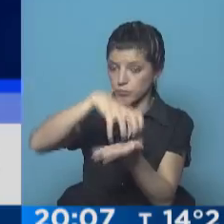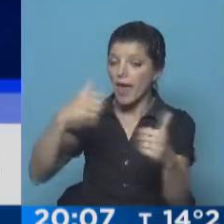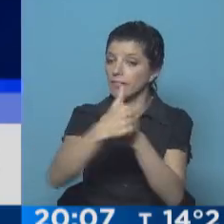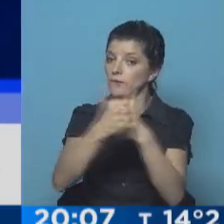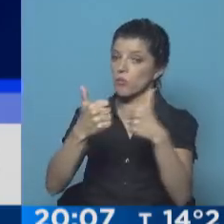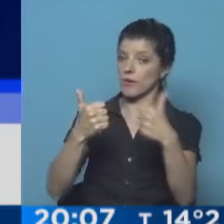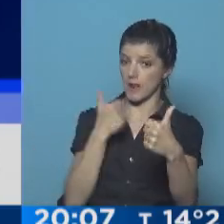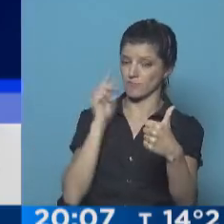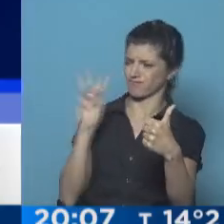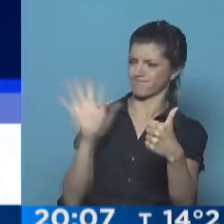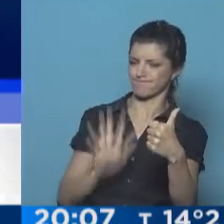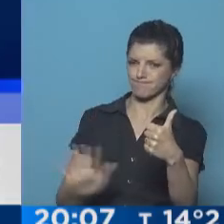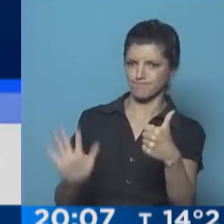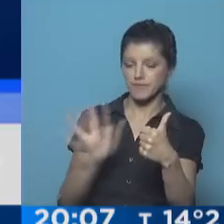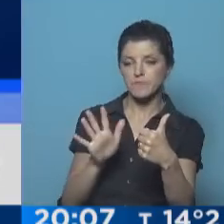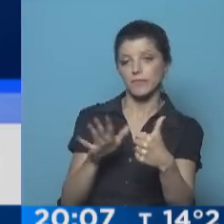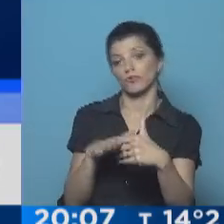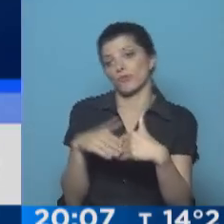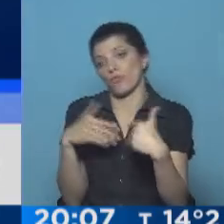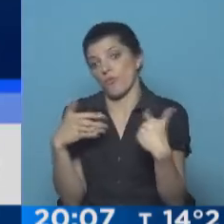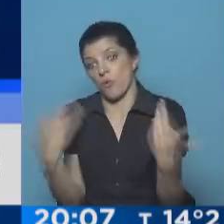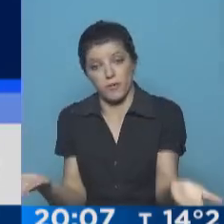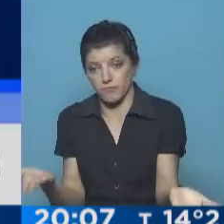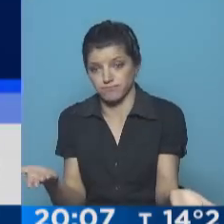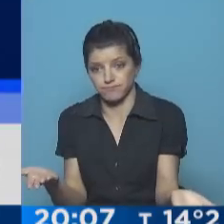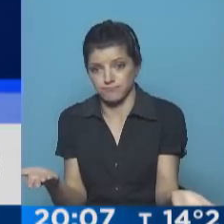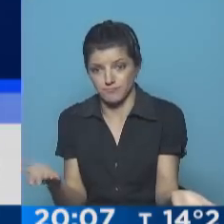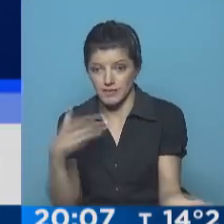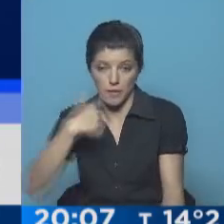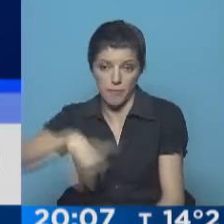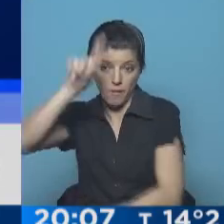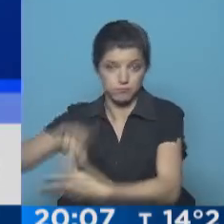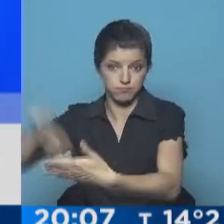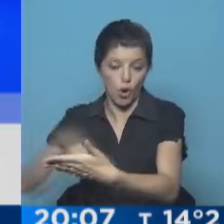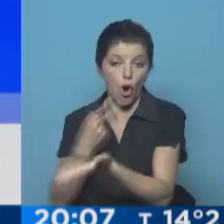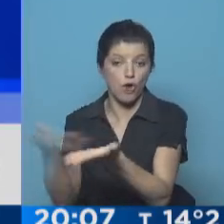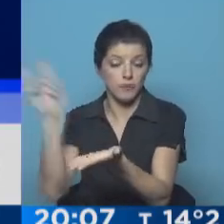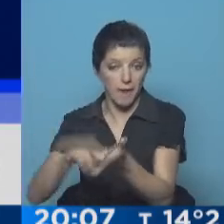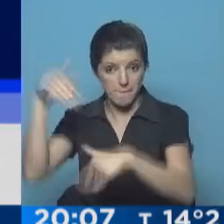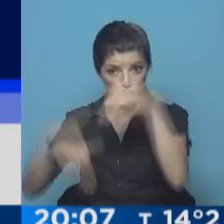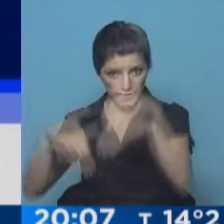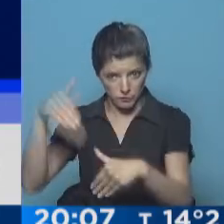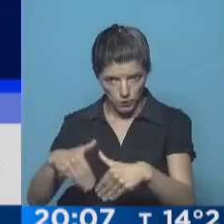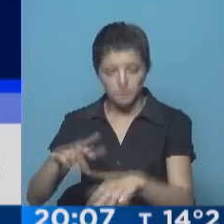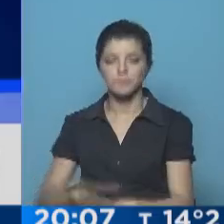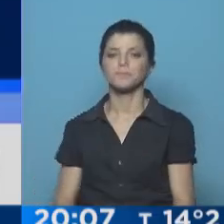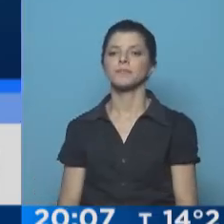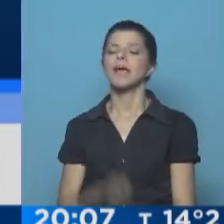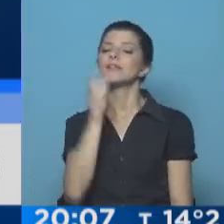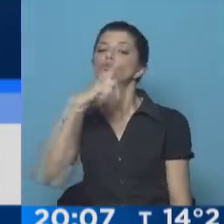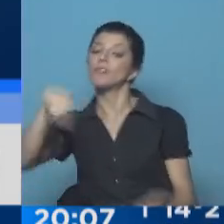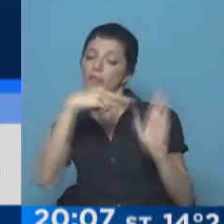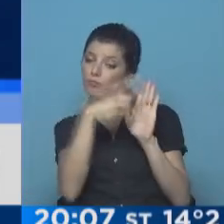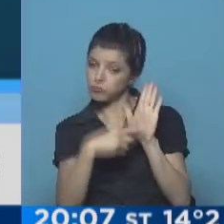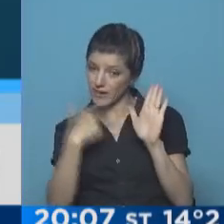que está viciado, es lógica consecuencia que se ordene que se vuelva a votar. El que lea el fallo no puede salir